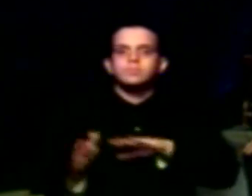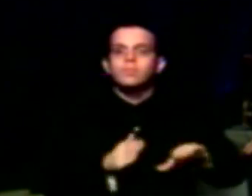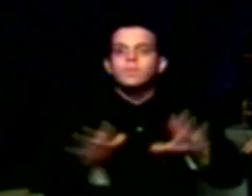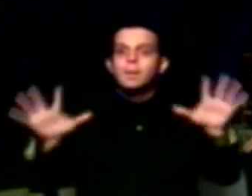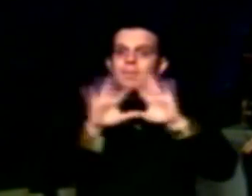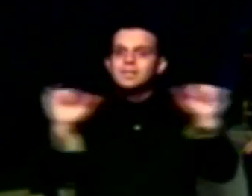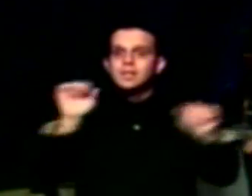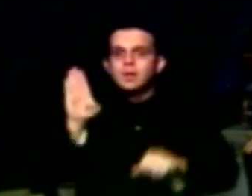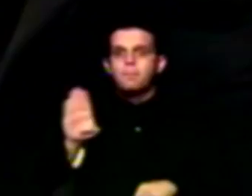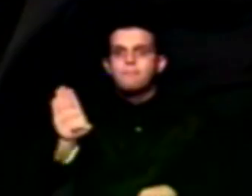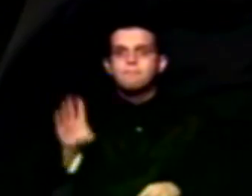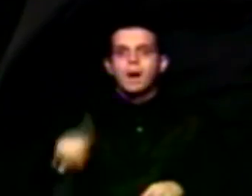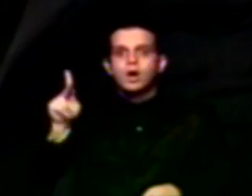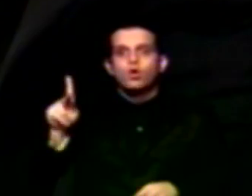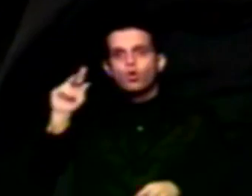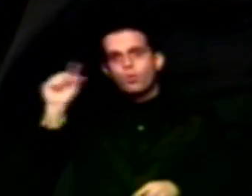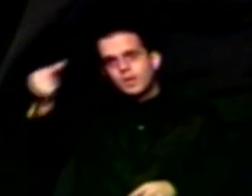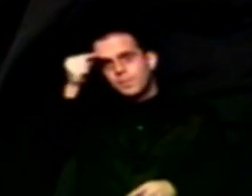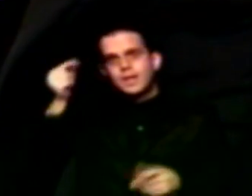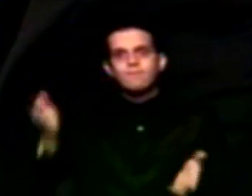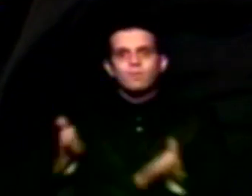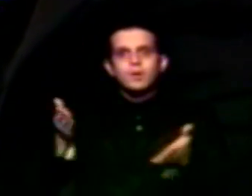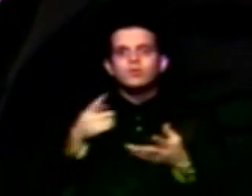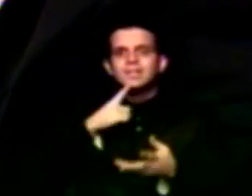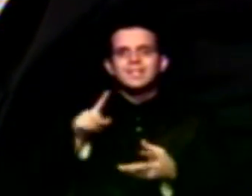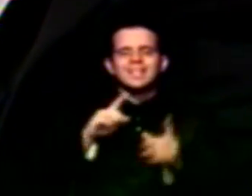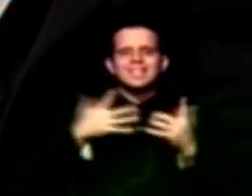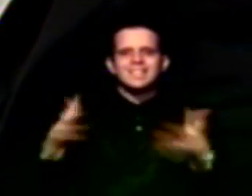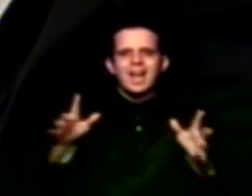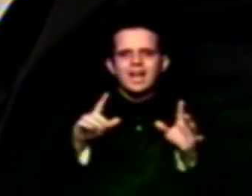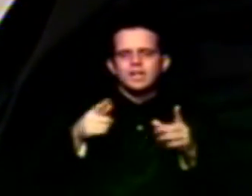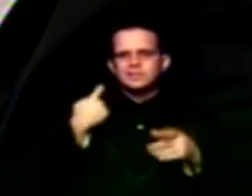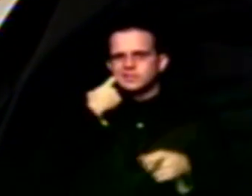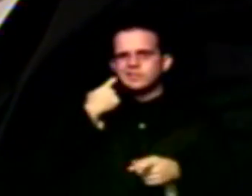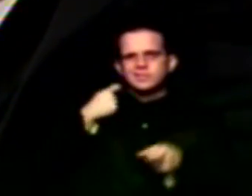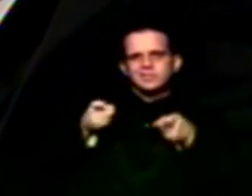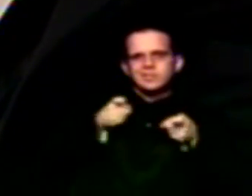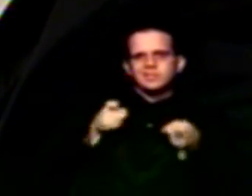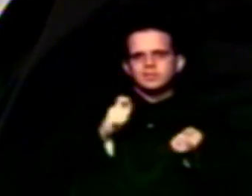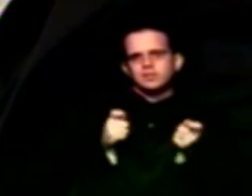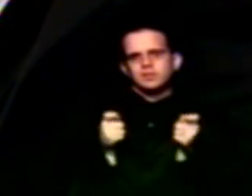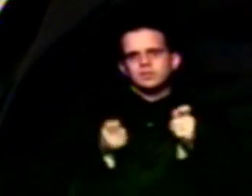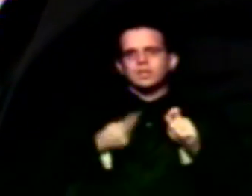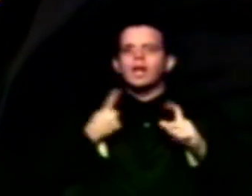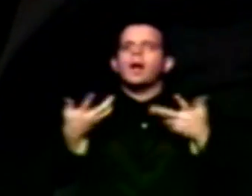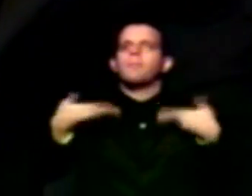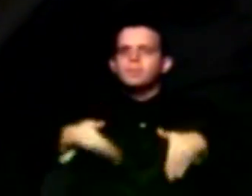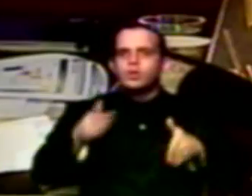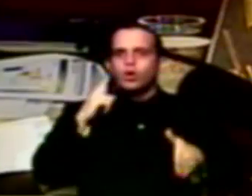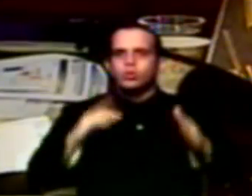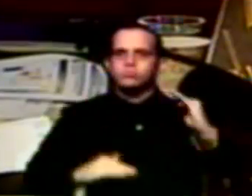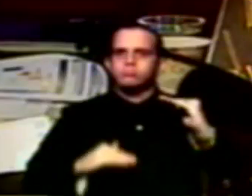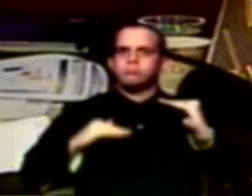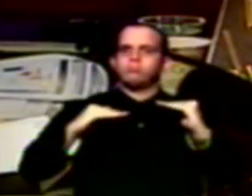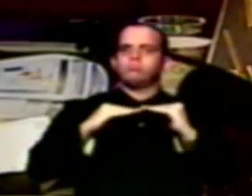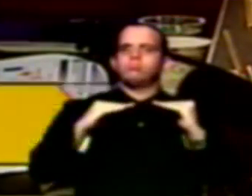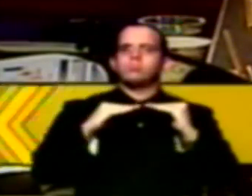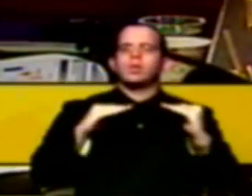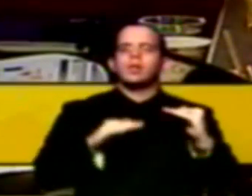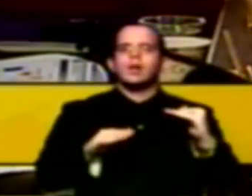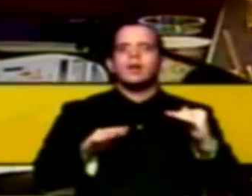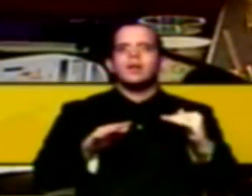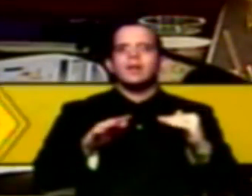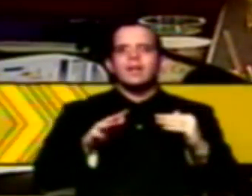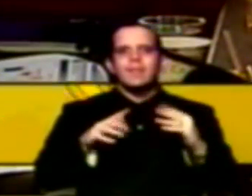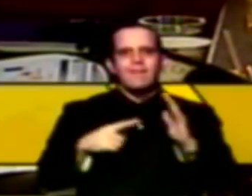Gubernamental de Fomento dijo que medidas administrativas han logrado reducir el déficit de 3.306 millones a